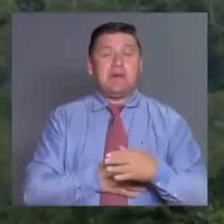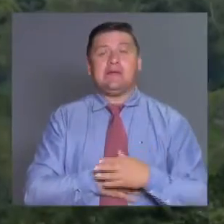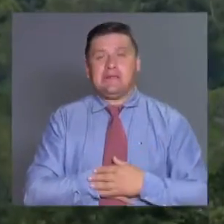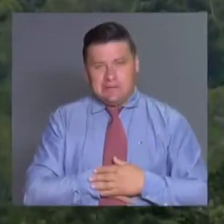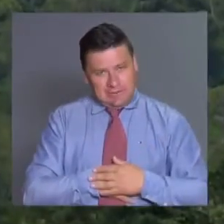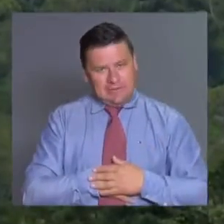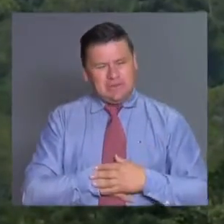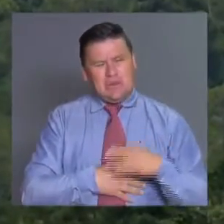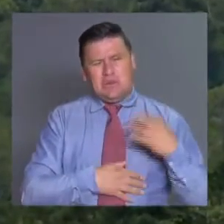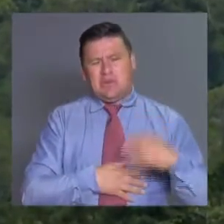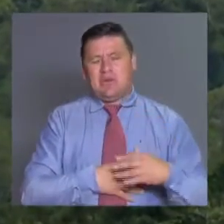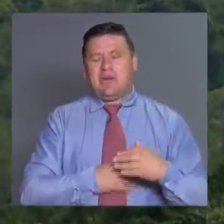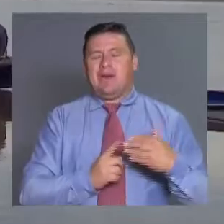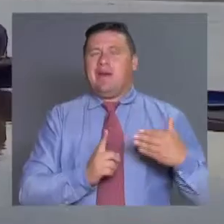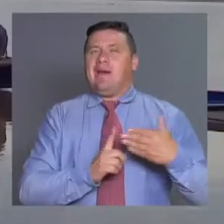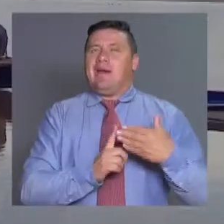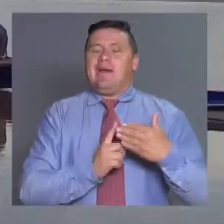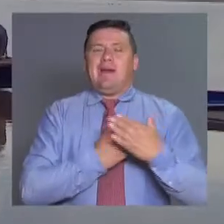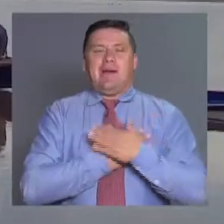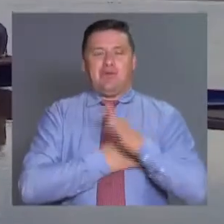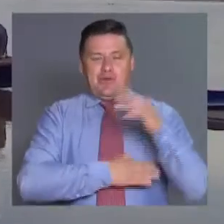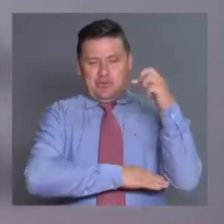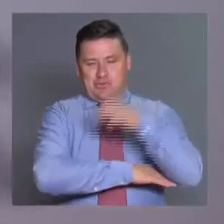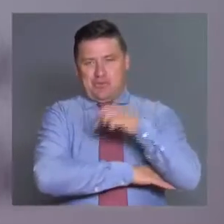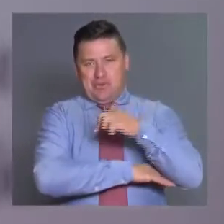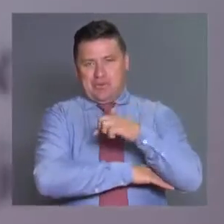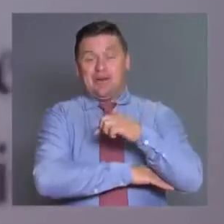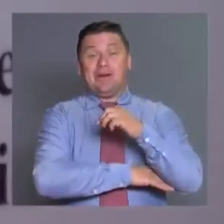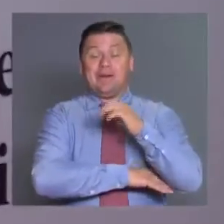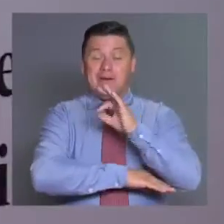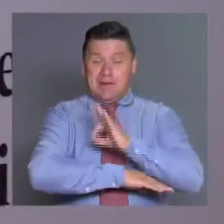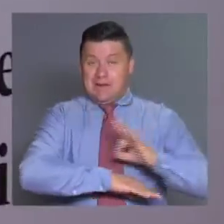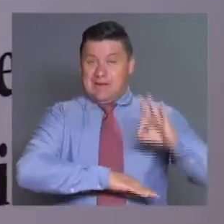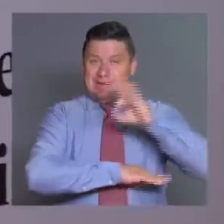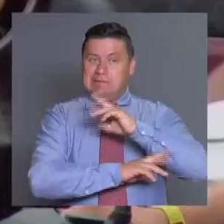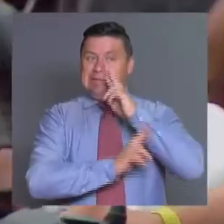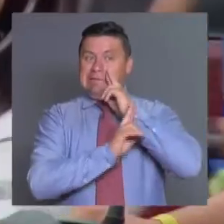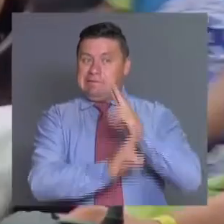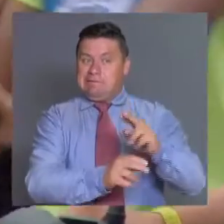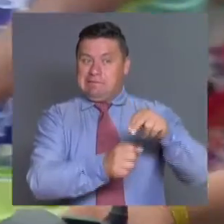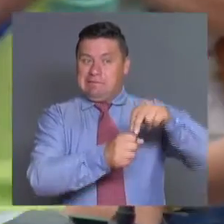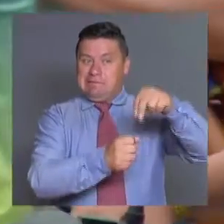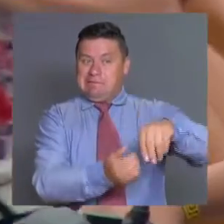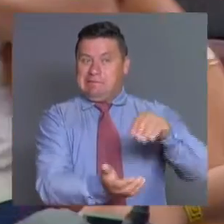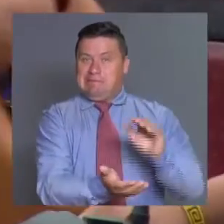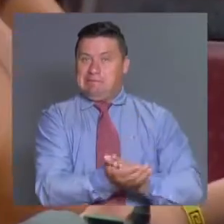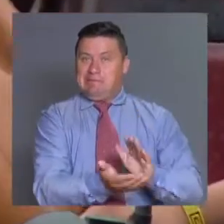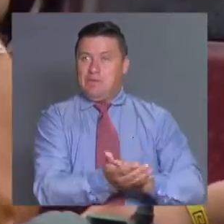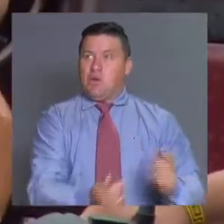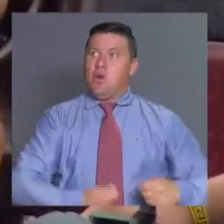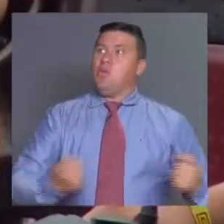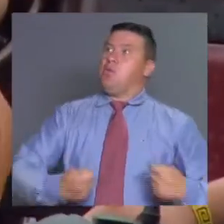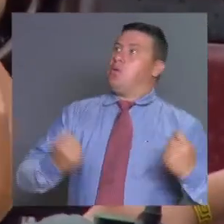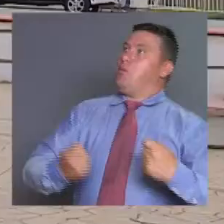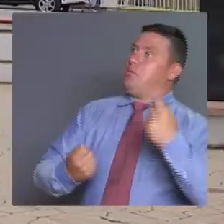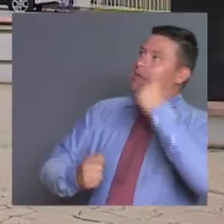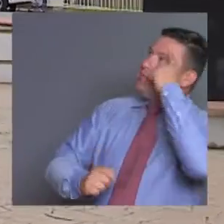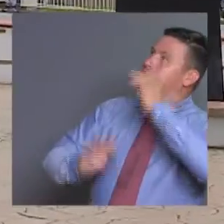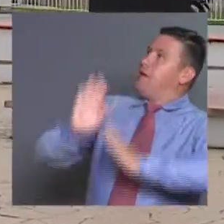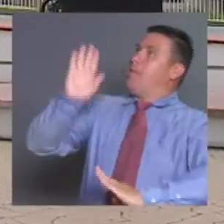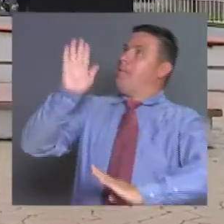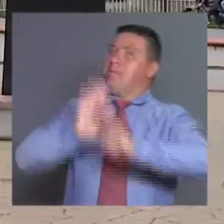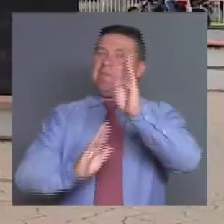es sinónimo de enamorarse con el putumayo la essap reconoce a estos ciudadanos que promueven sus emprendimientos